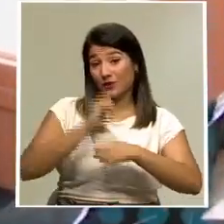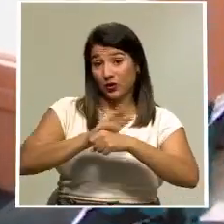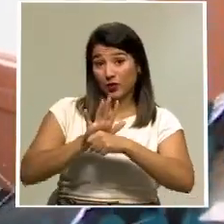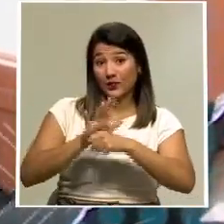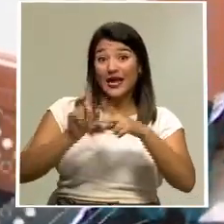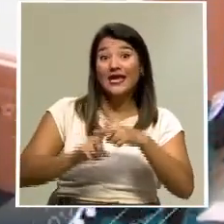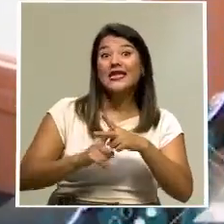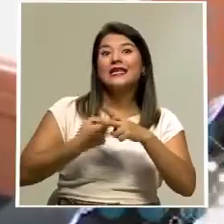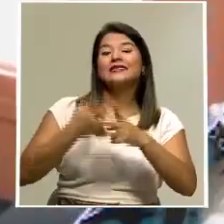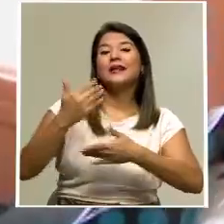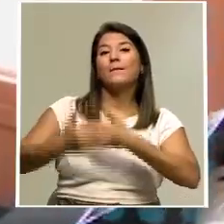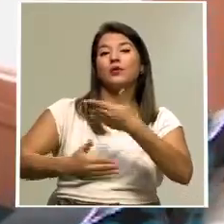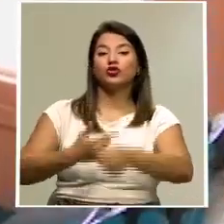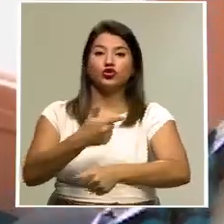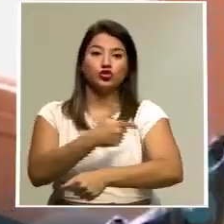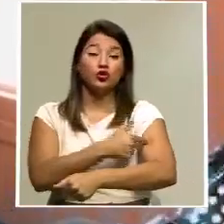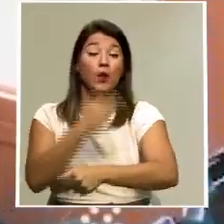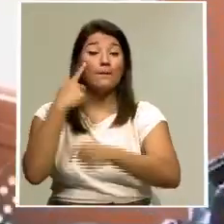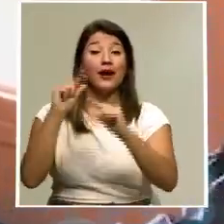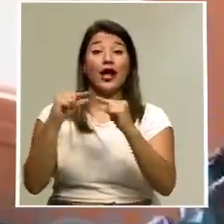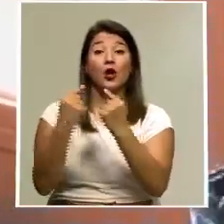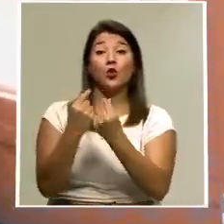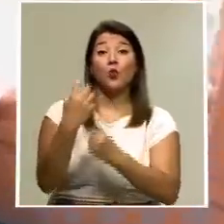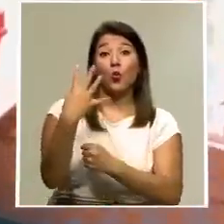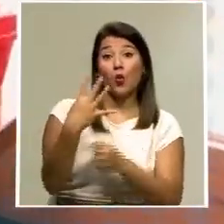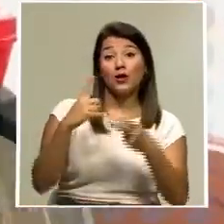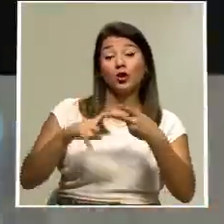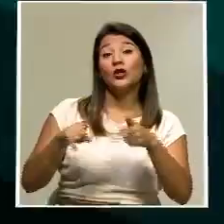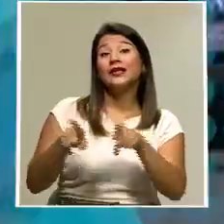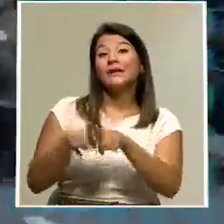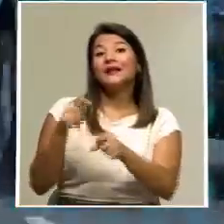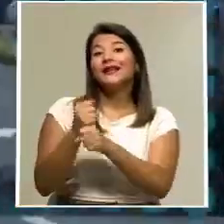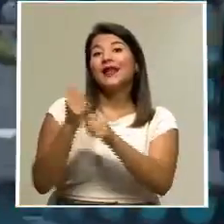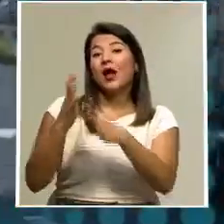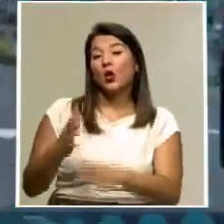4 que incluye docentes y recolectores municipales.